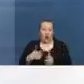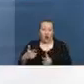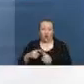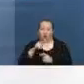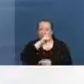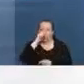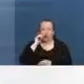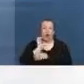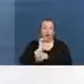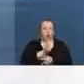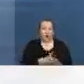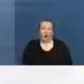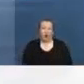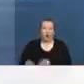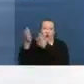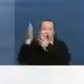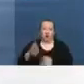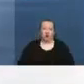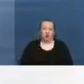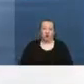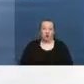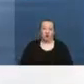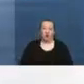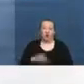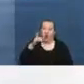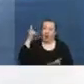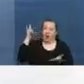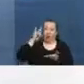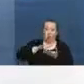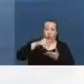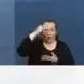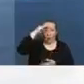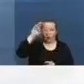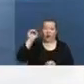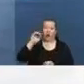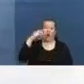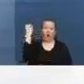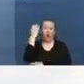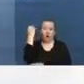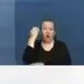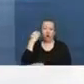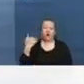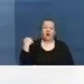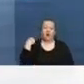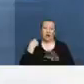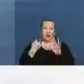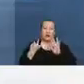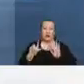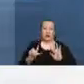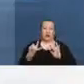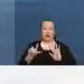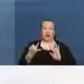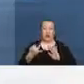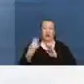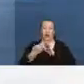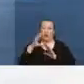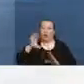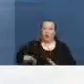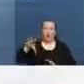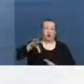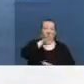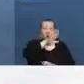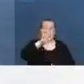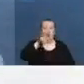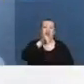ecuador bueno podemos lado bien esa avioneta de mi hijo hijo de colombia colombia tiene siete bases militares americanos usted esto ellos son